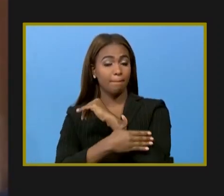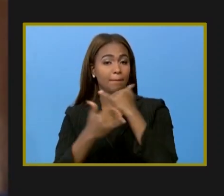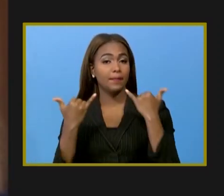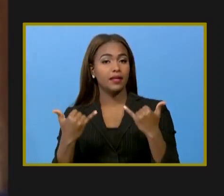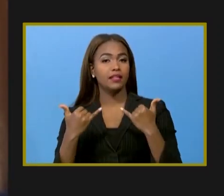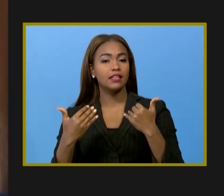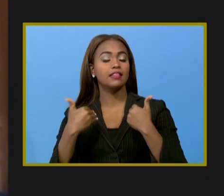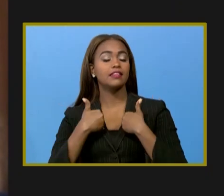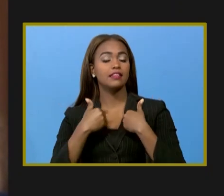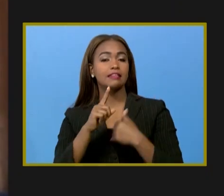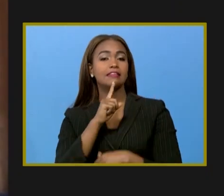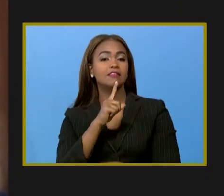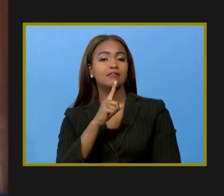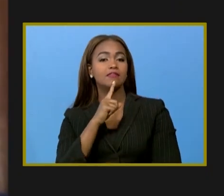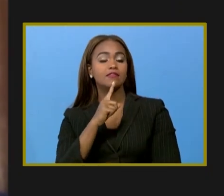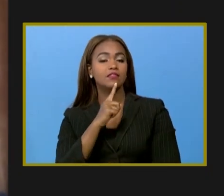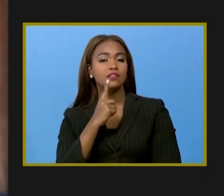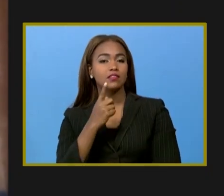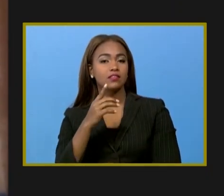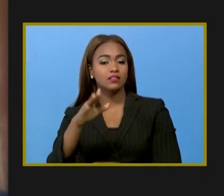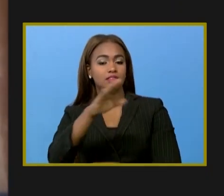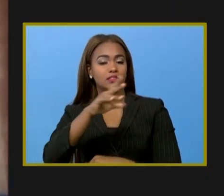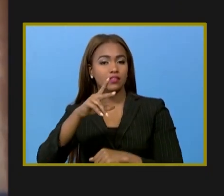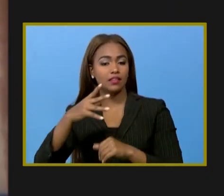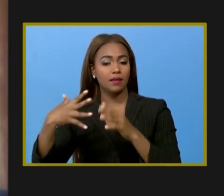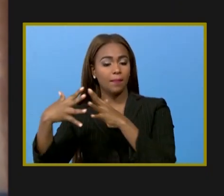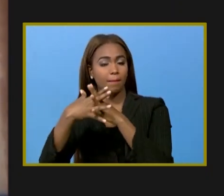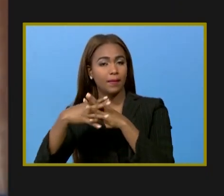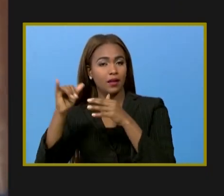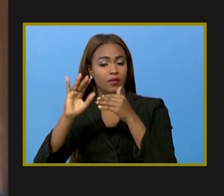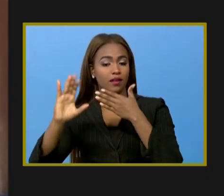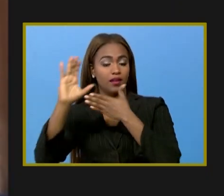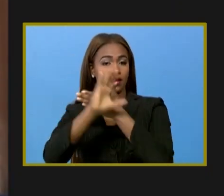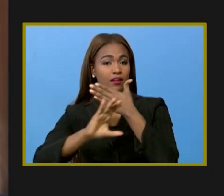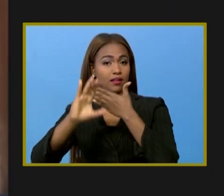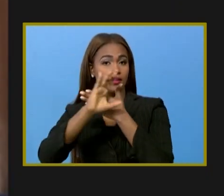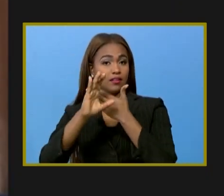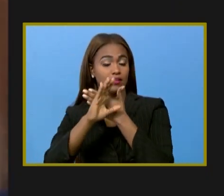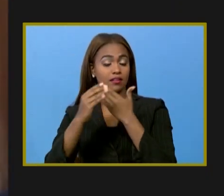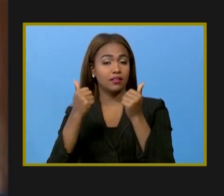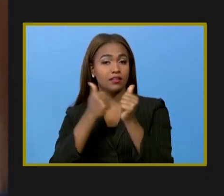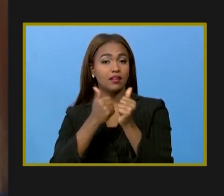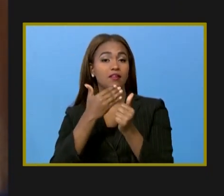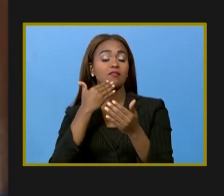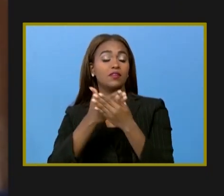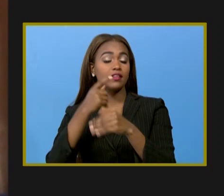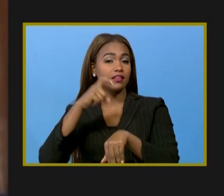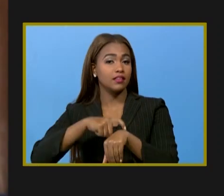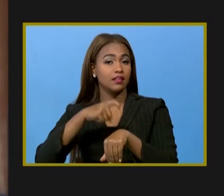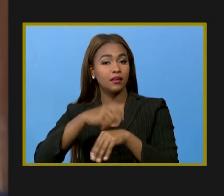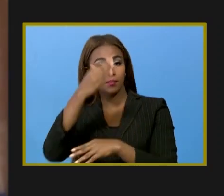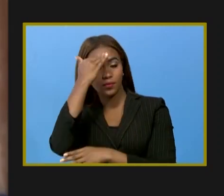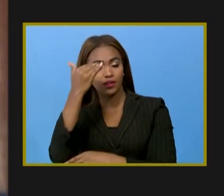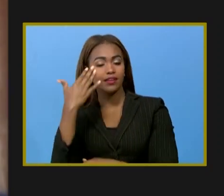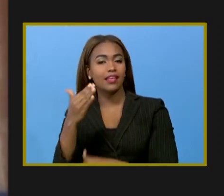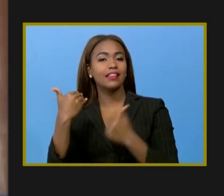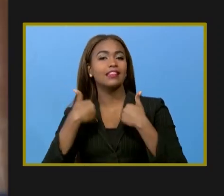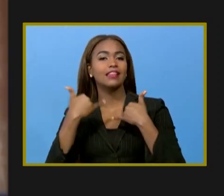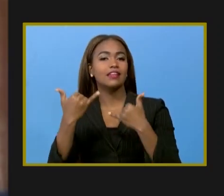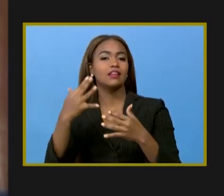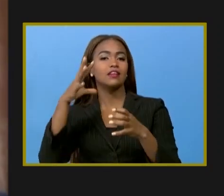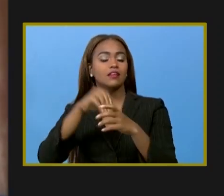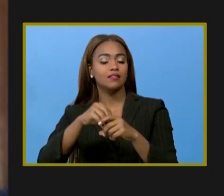realmente en la región latinoamericana y caribeña en un buen momento porque ya pasa a ser